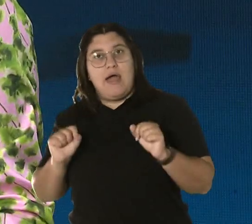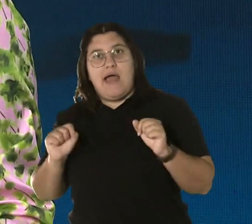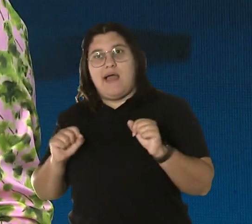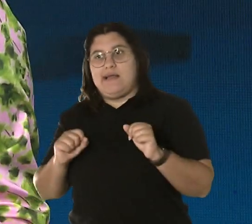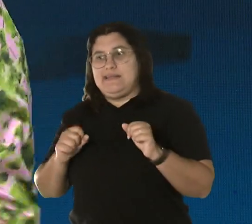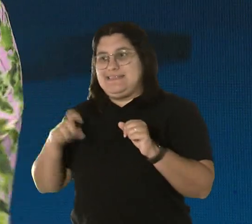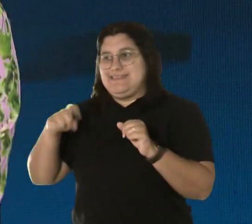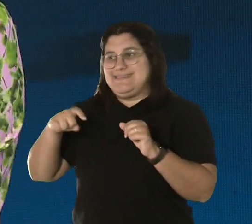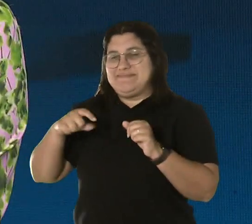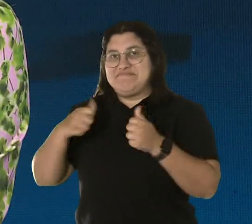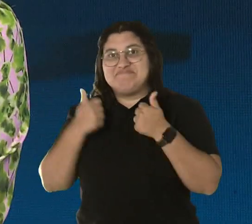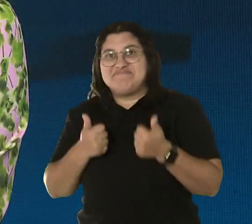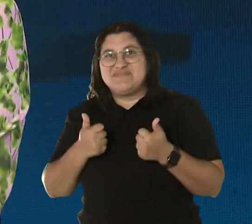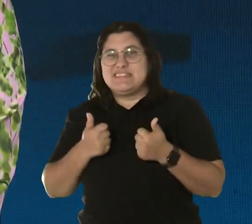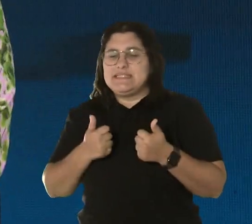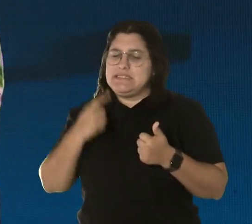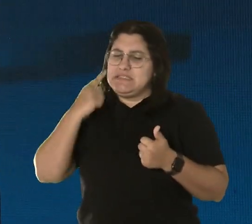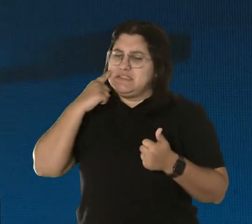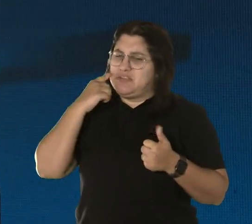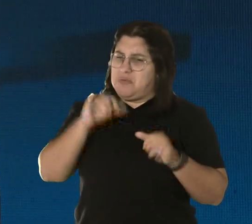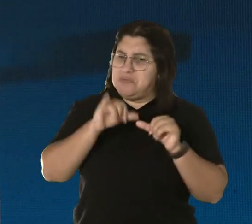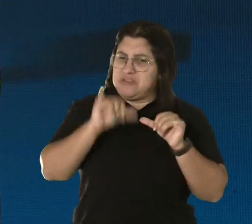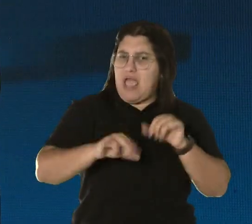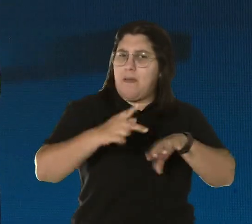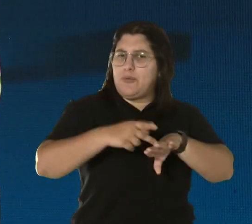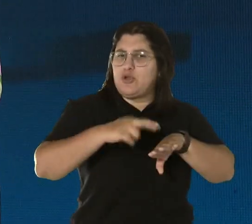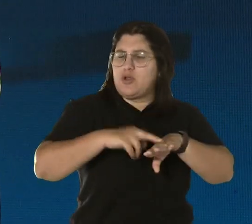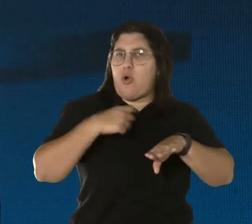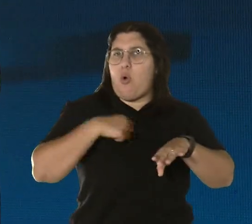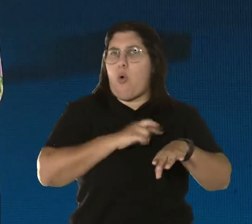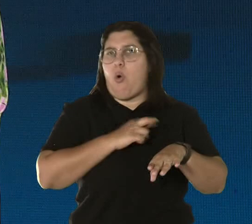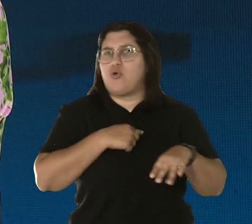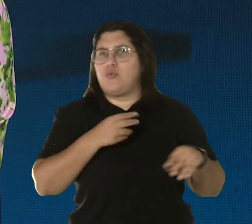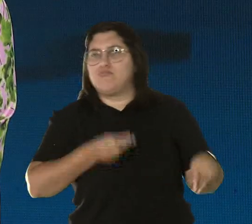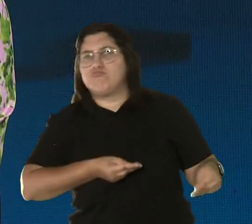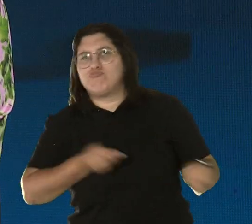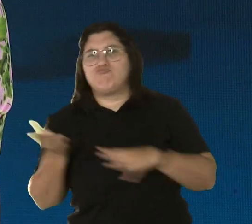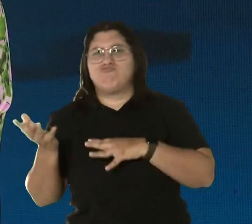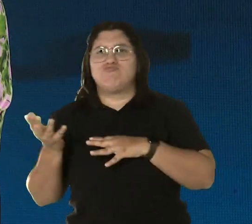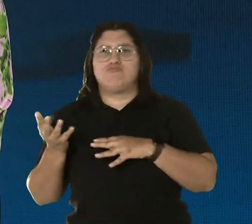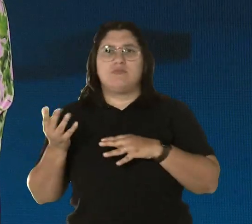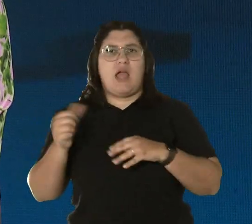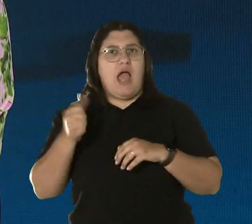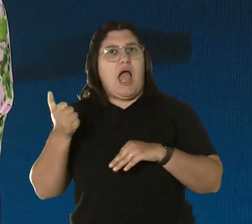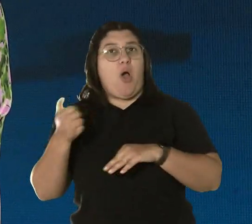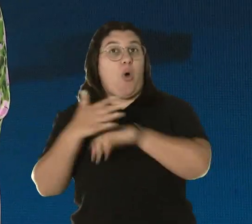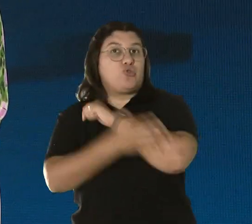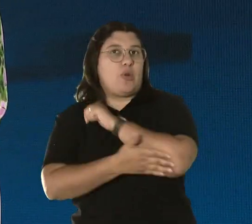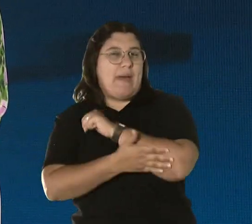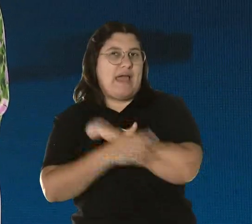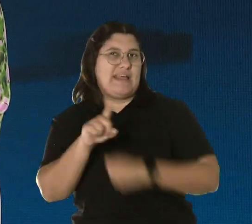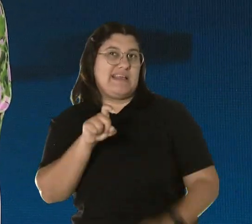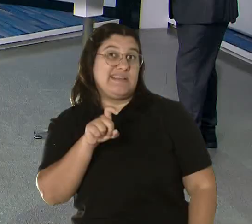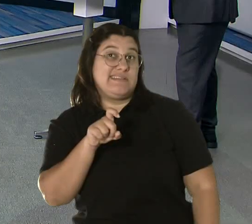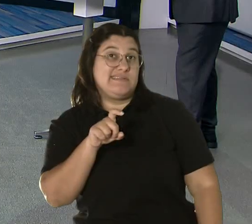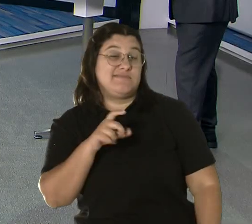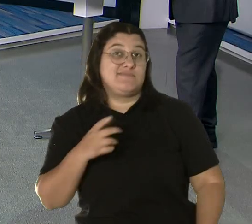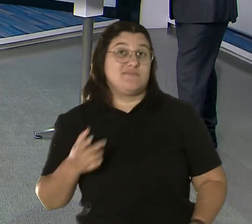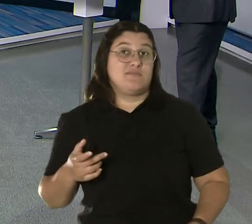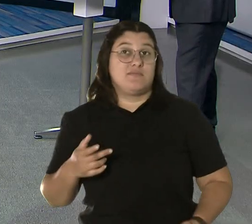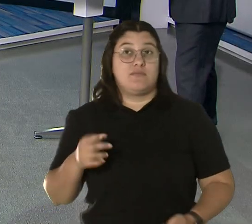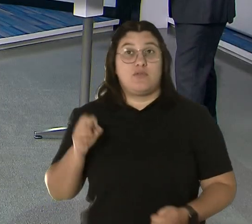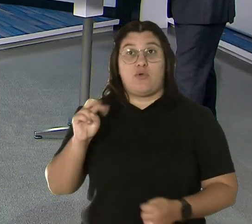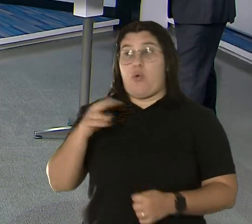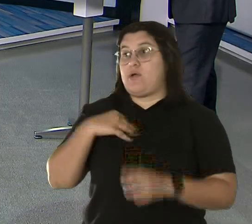cualquiera de estos motivos. ¿Dejo mi compañía aquí o la muevo? a otro país. O la desarrolló con tecnología